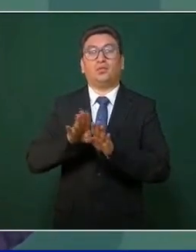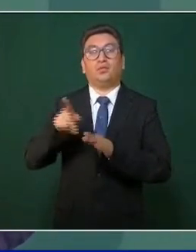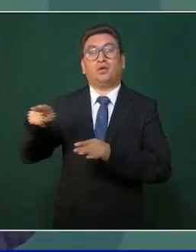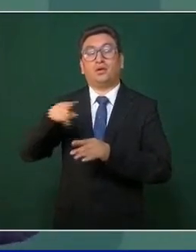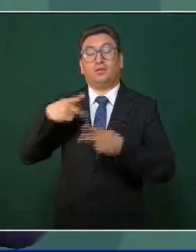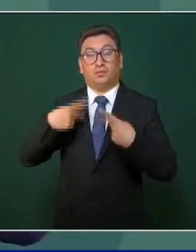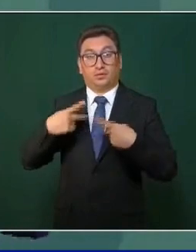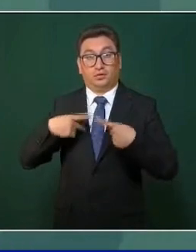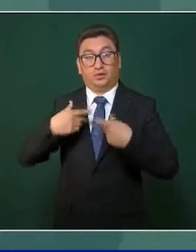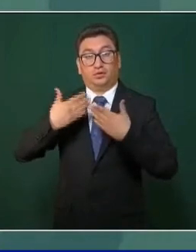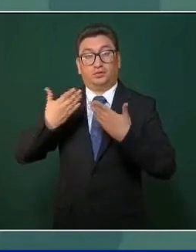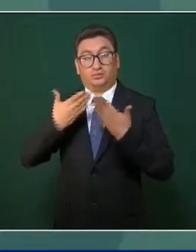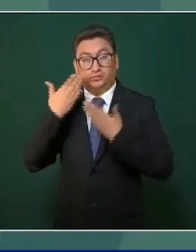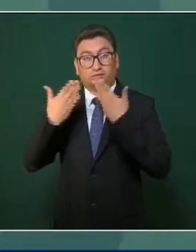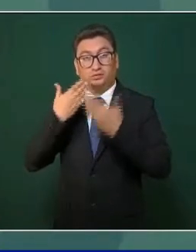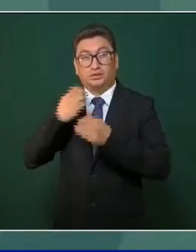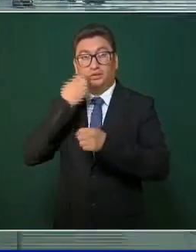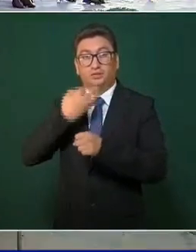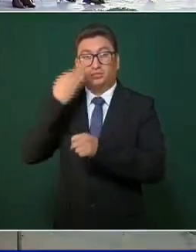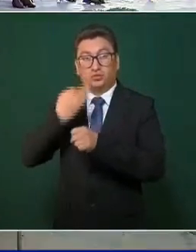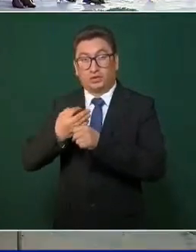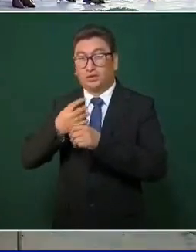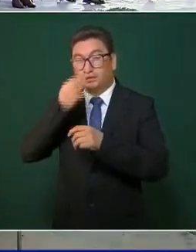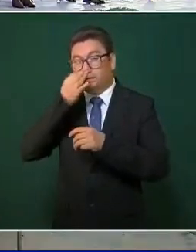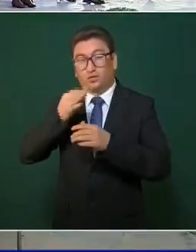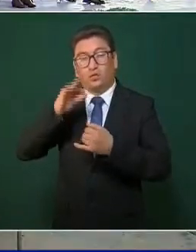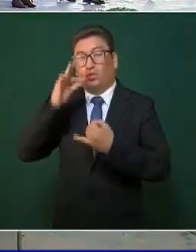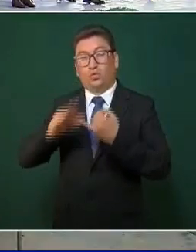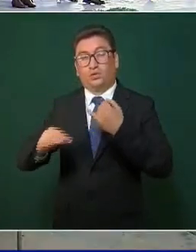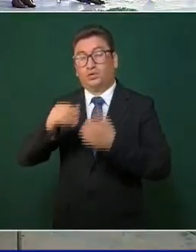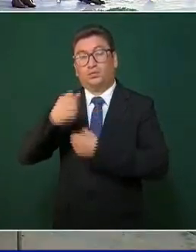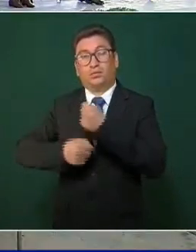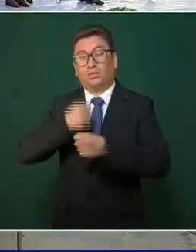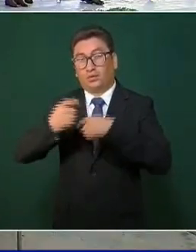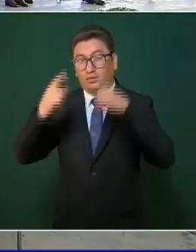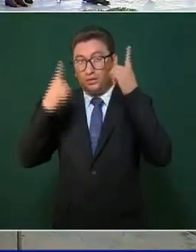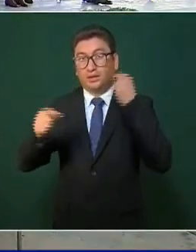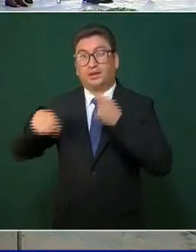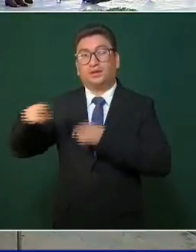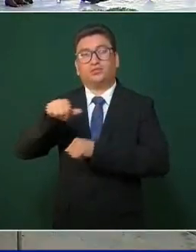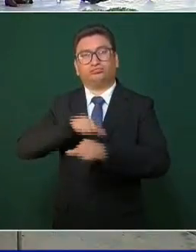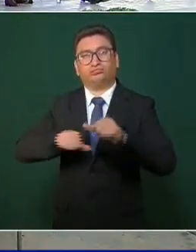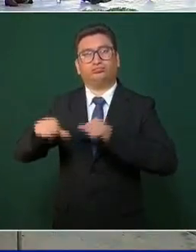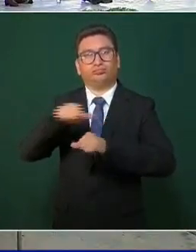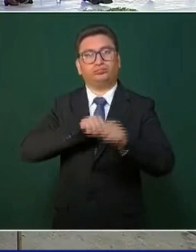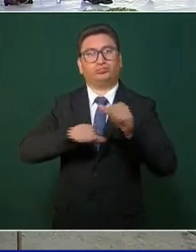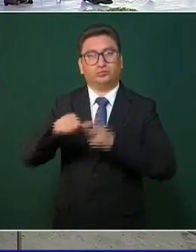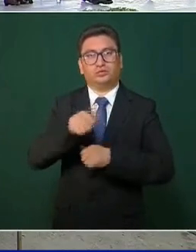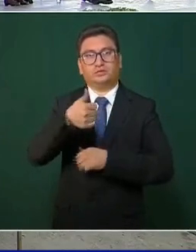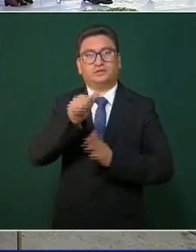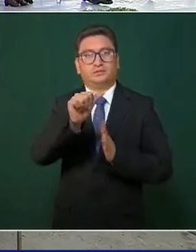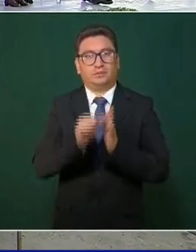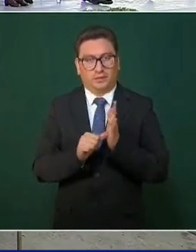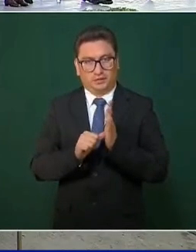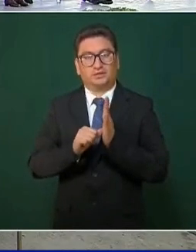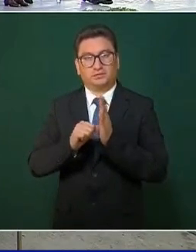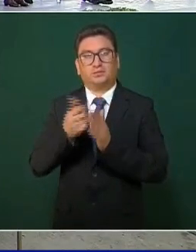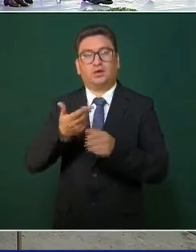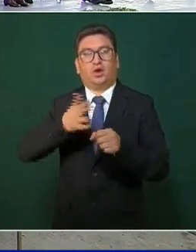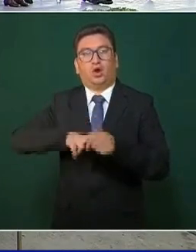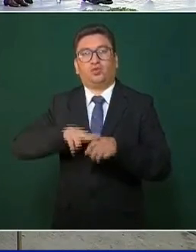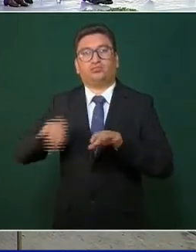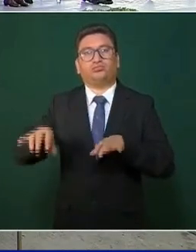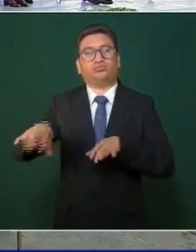de especialidad, ya van saliendo de estas especialidades y tienen que hacer una rotación de 6 meses por estos